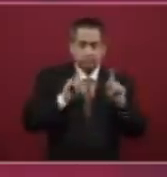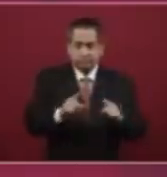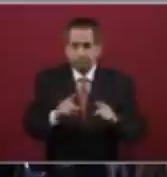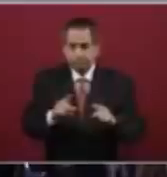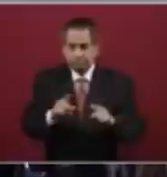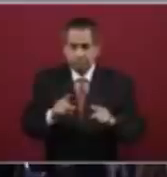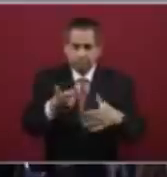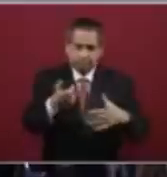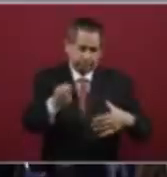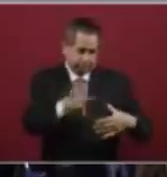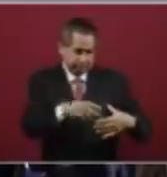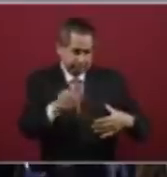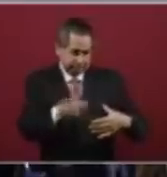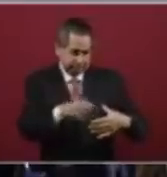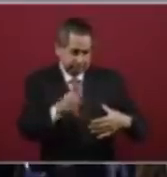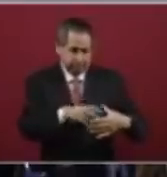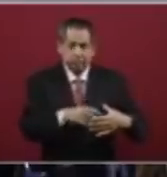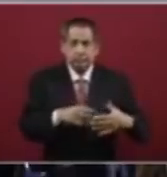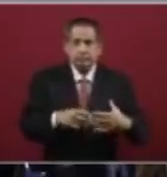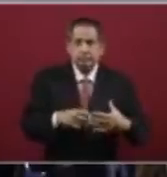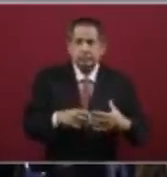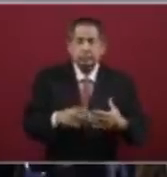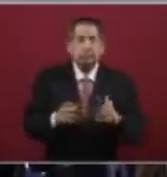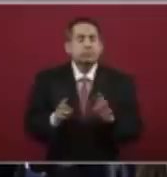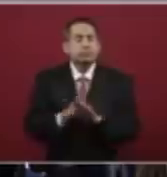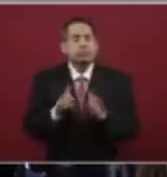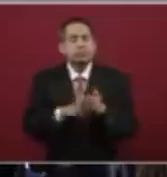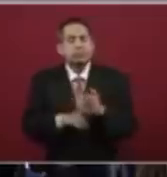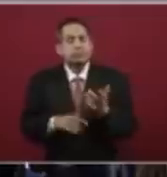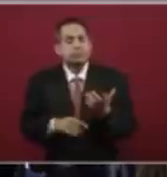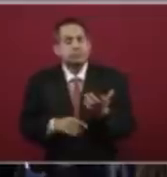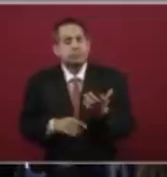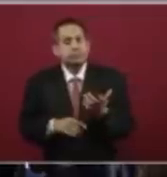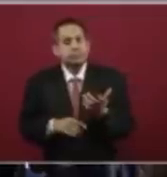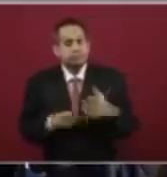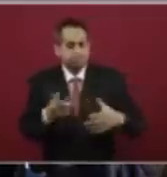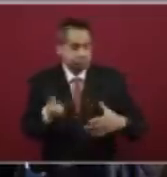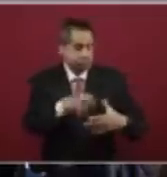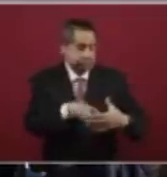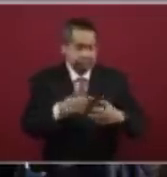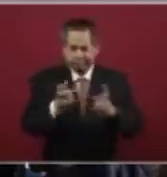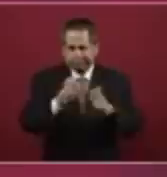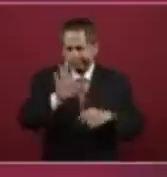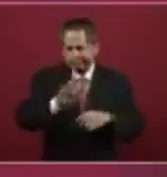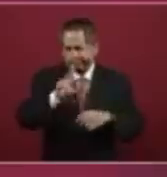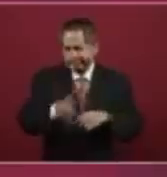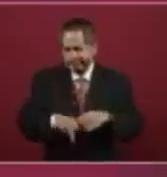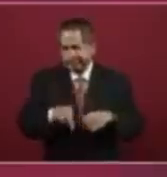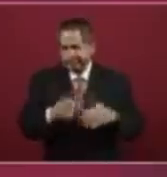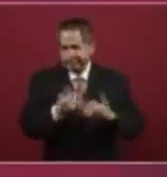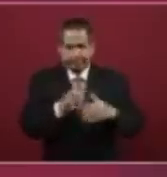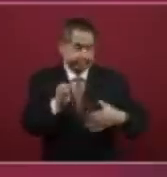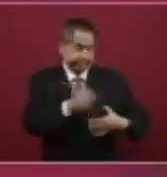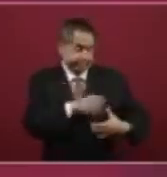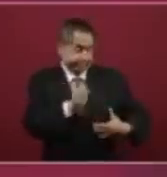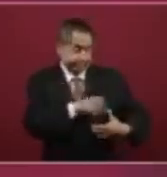metiendo el dinero en la bóveda, digo, en las bolsas, en las